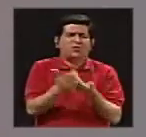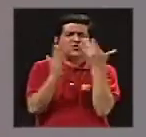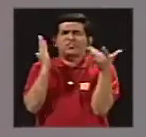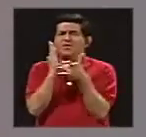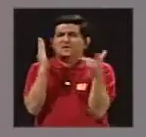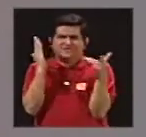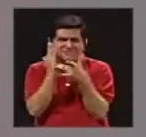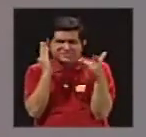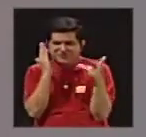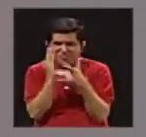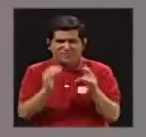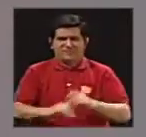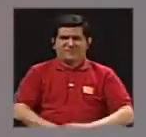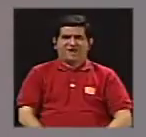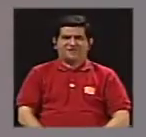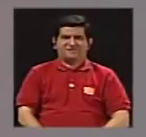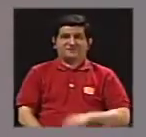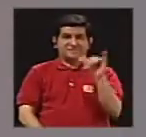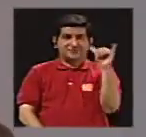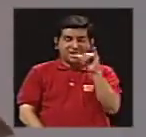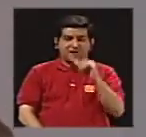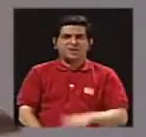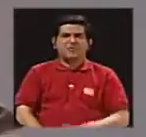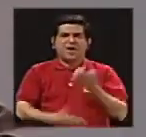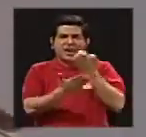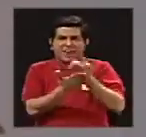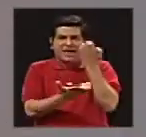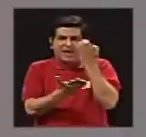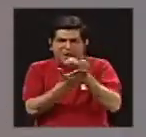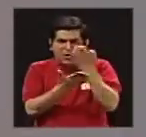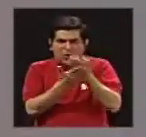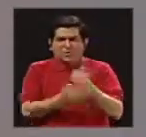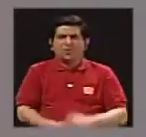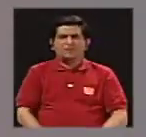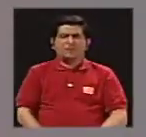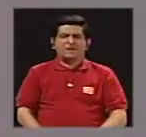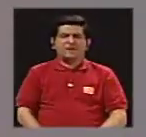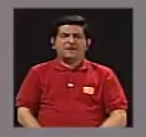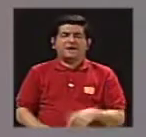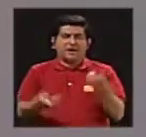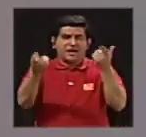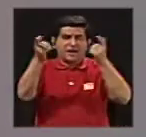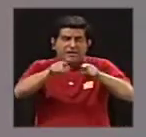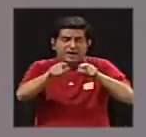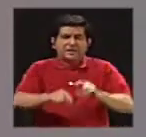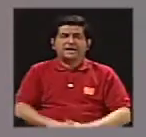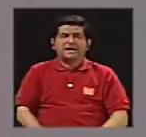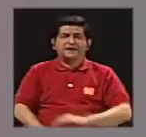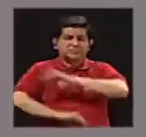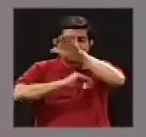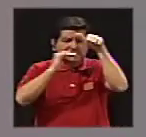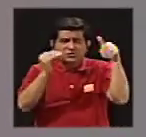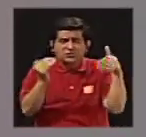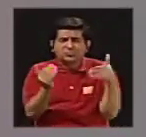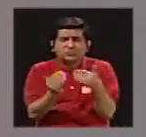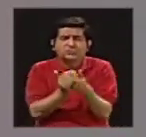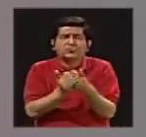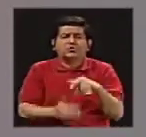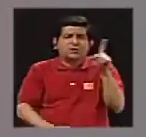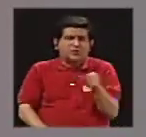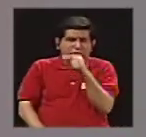tecnologías con con la economía del del papel con todo lo que implica eh